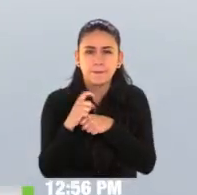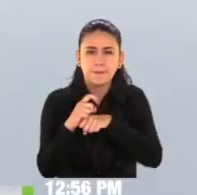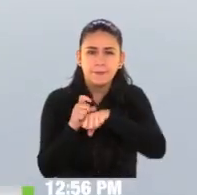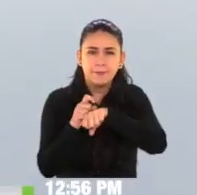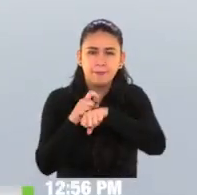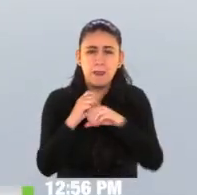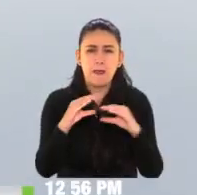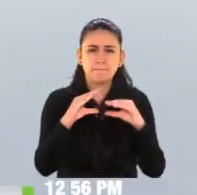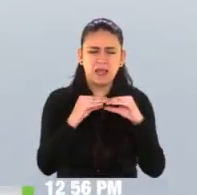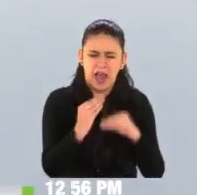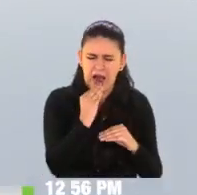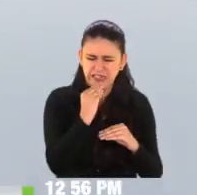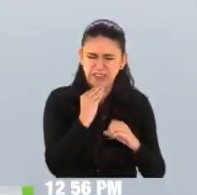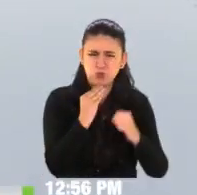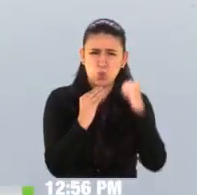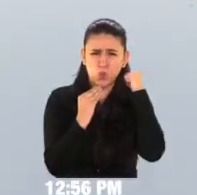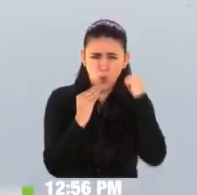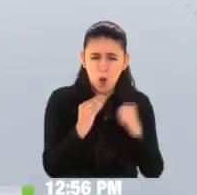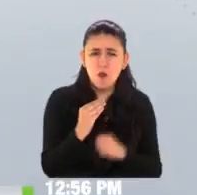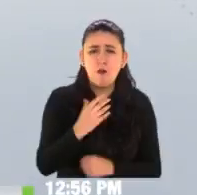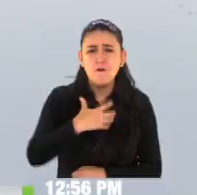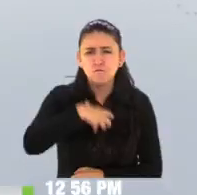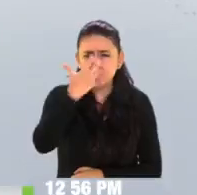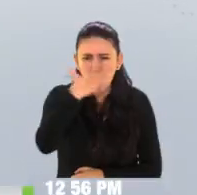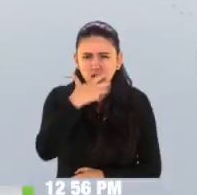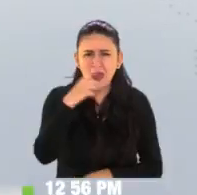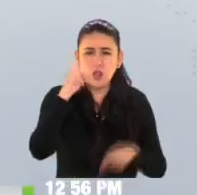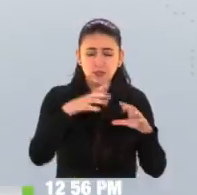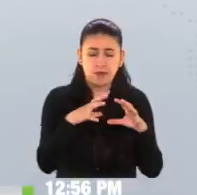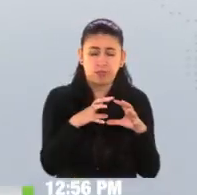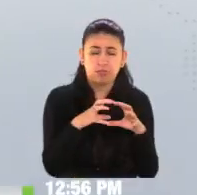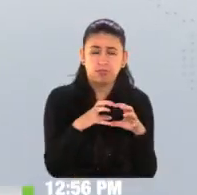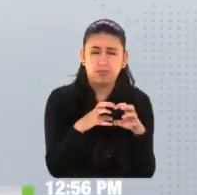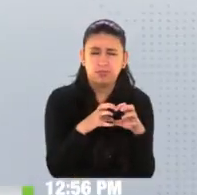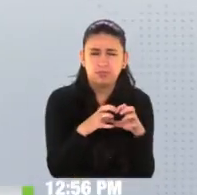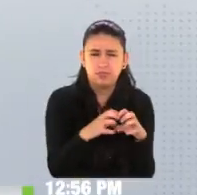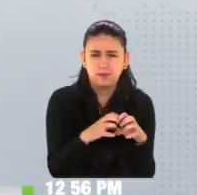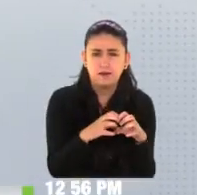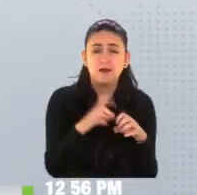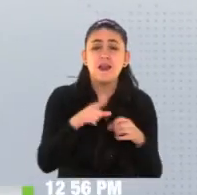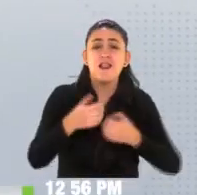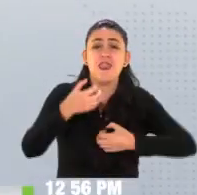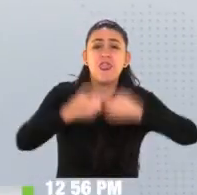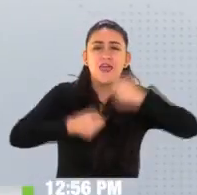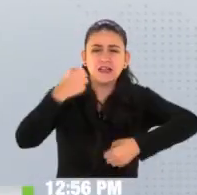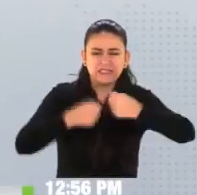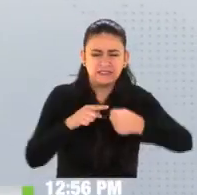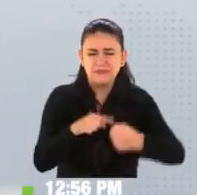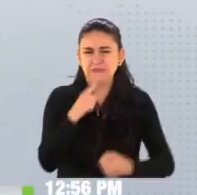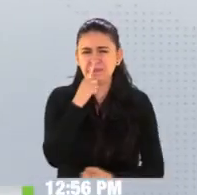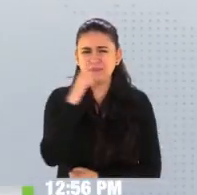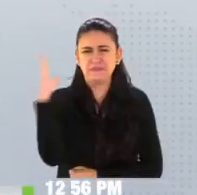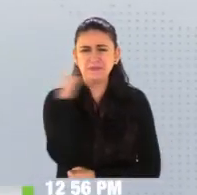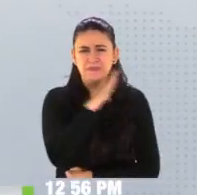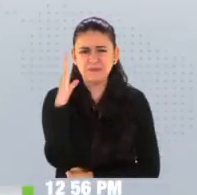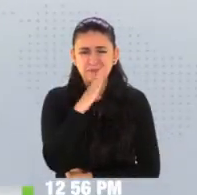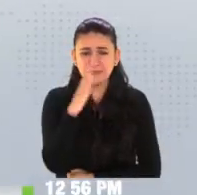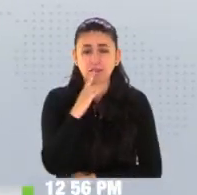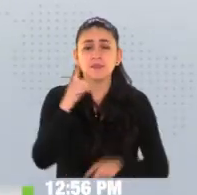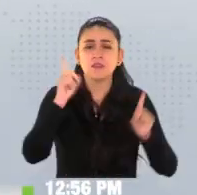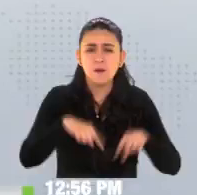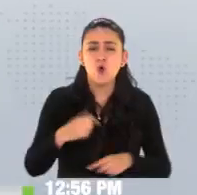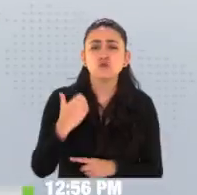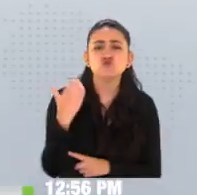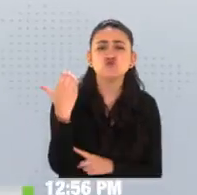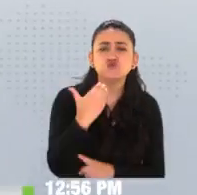panes estaban duros, las frutas estaban algunas muy maduras y además la leche estaba cortada. También se encontraron